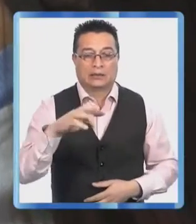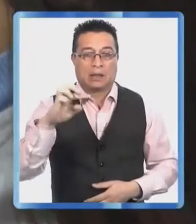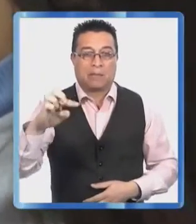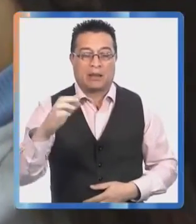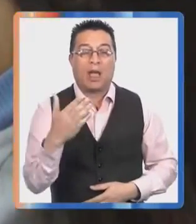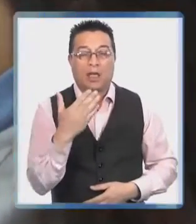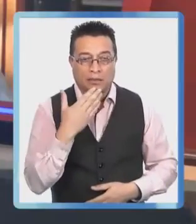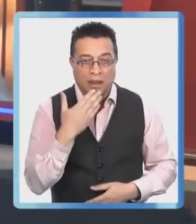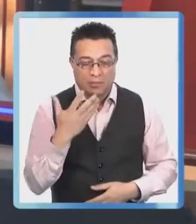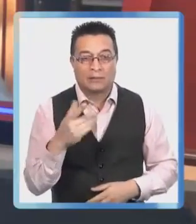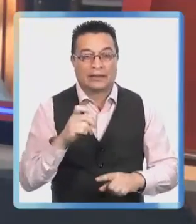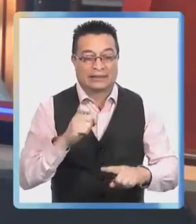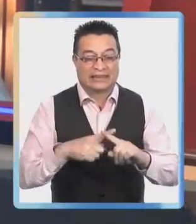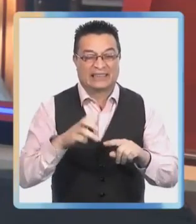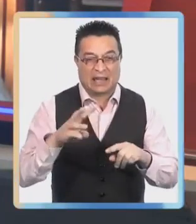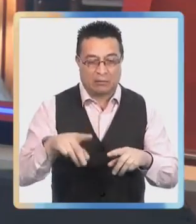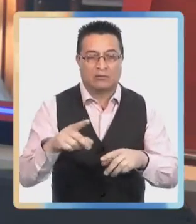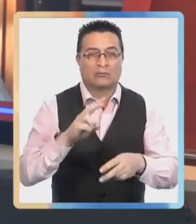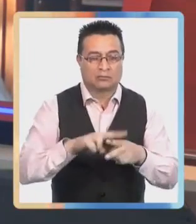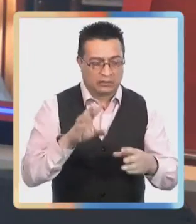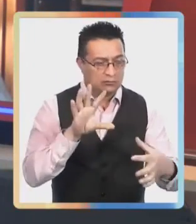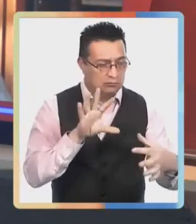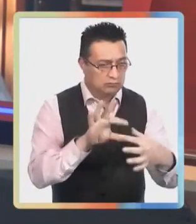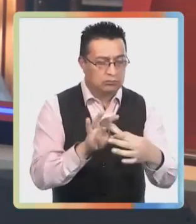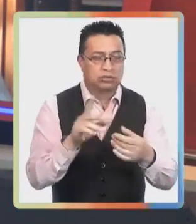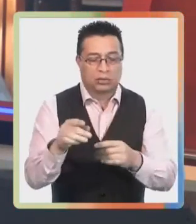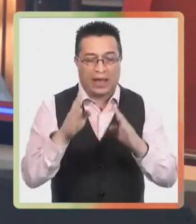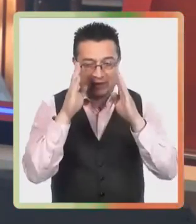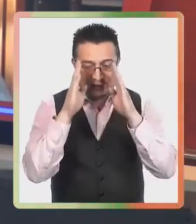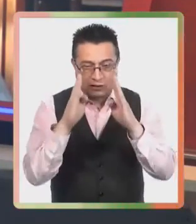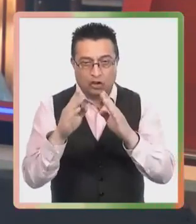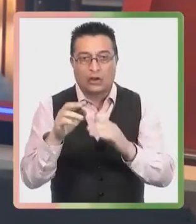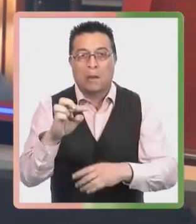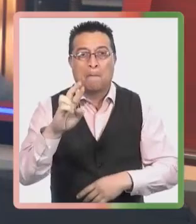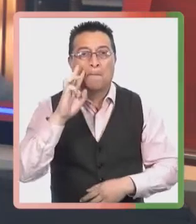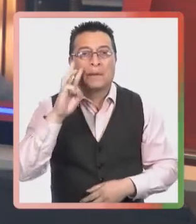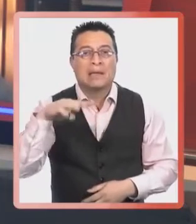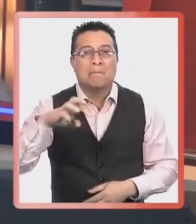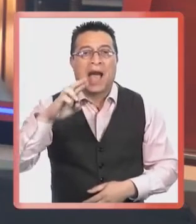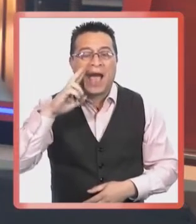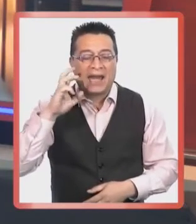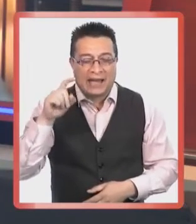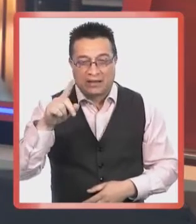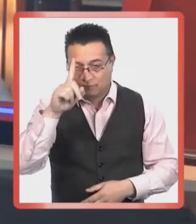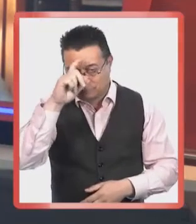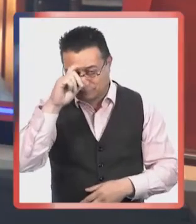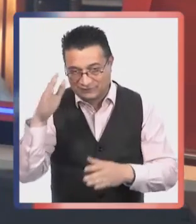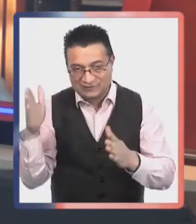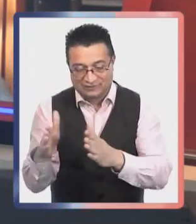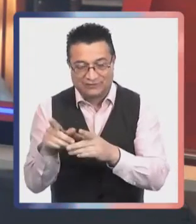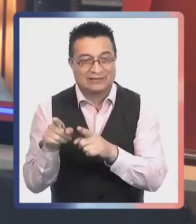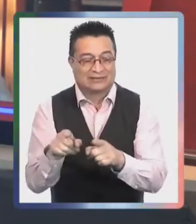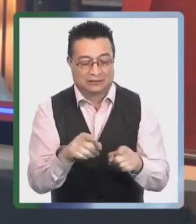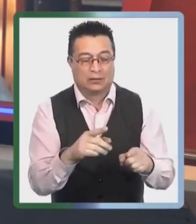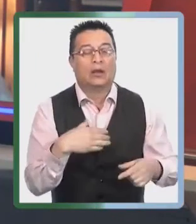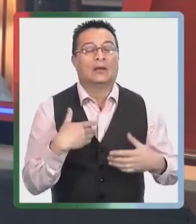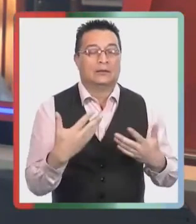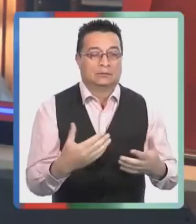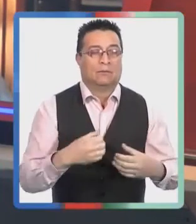con las personas que hacían los exámenes, hay que trabajar con la atención primaria, muy fundamental, hay que